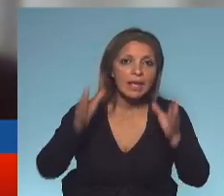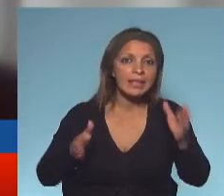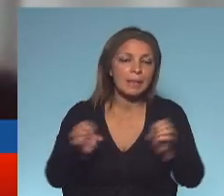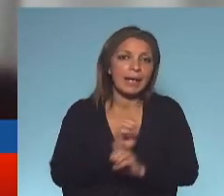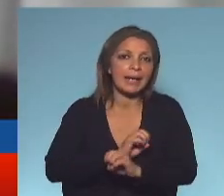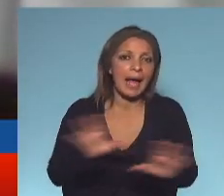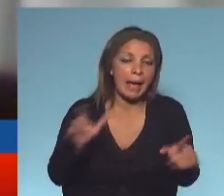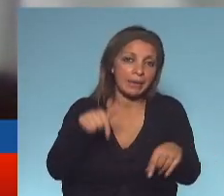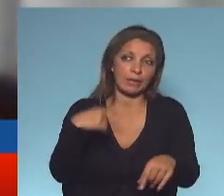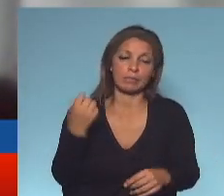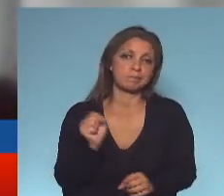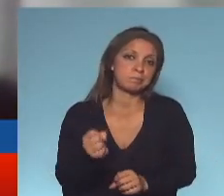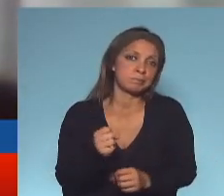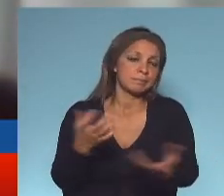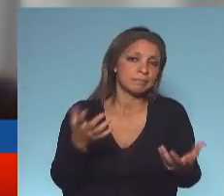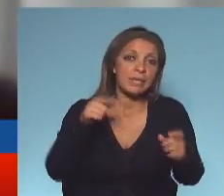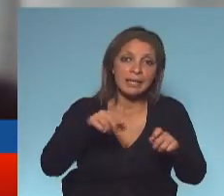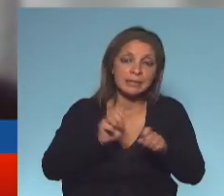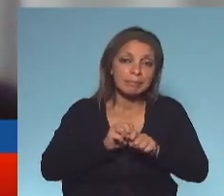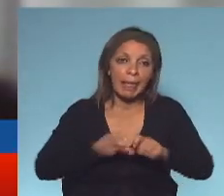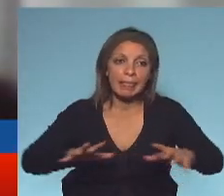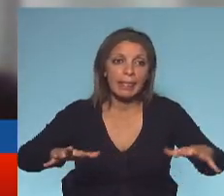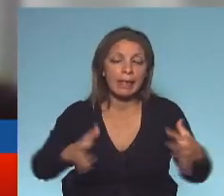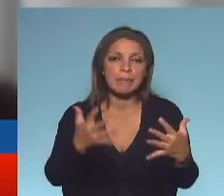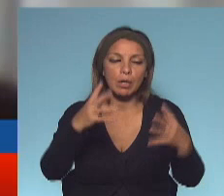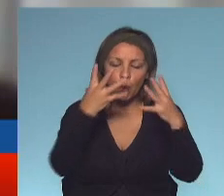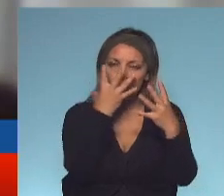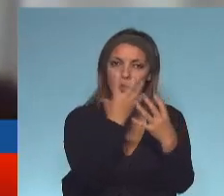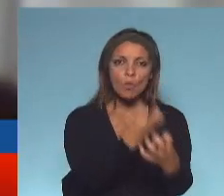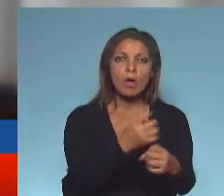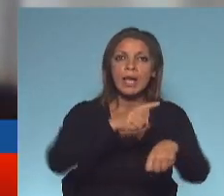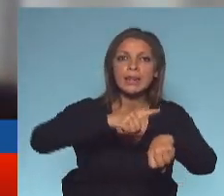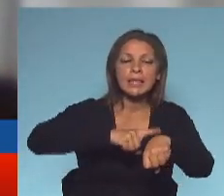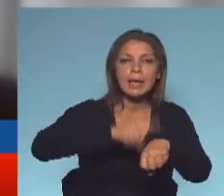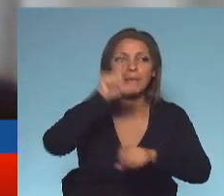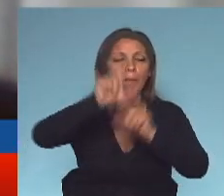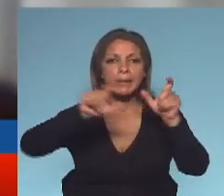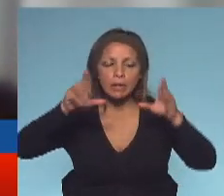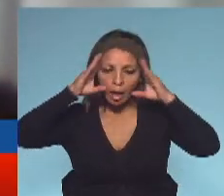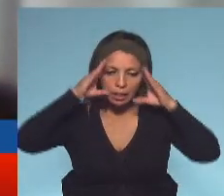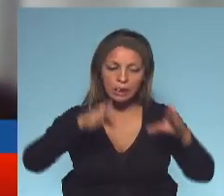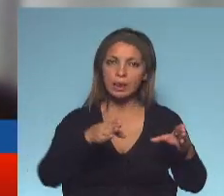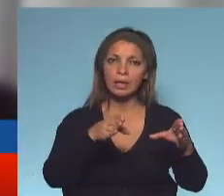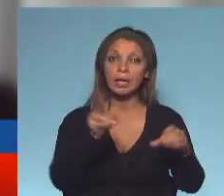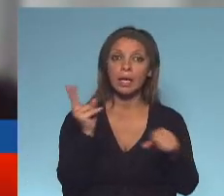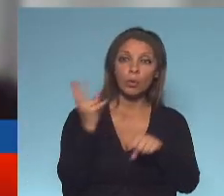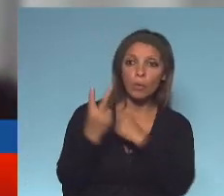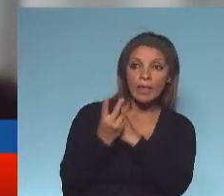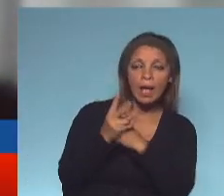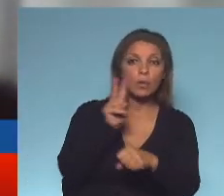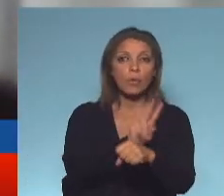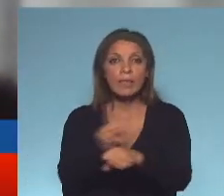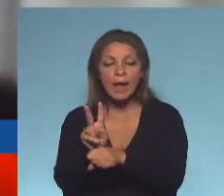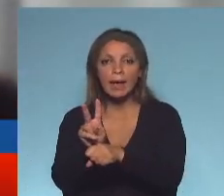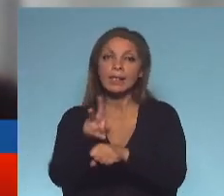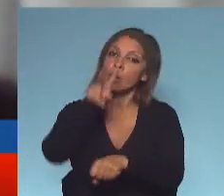estamos viviendo, donde esta pandemia está consumiendo el tiempo y personas. Cuidarnos y cuidar al otro es un tema, y cuidar a los